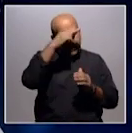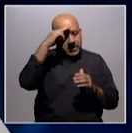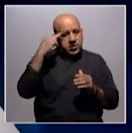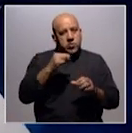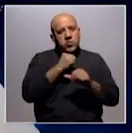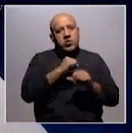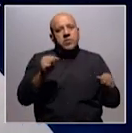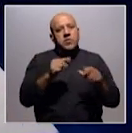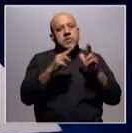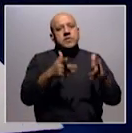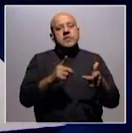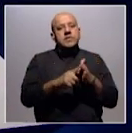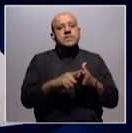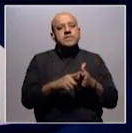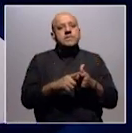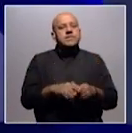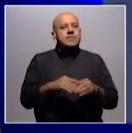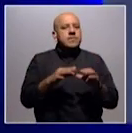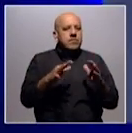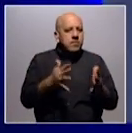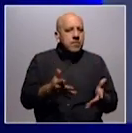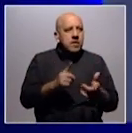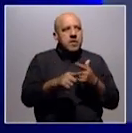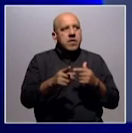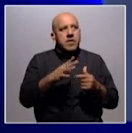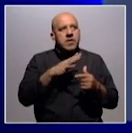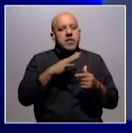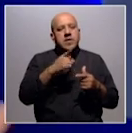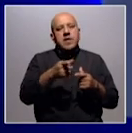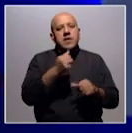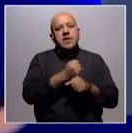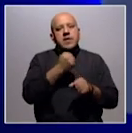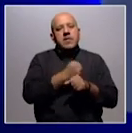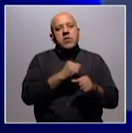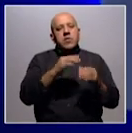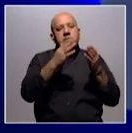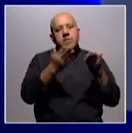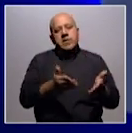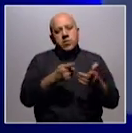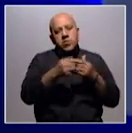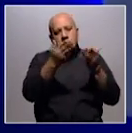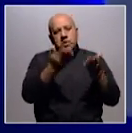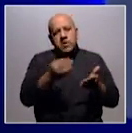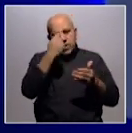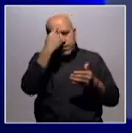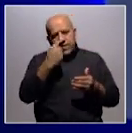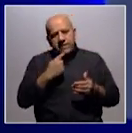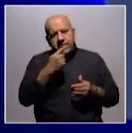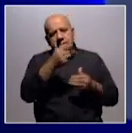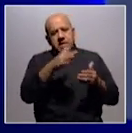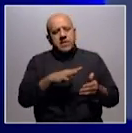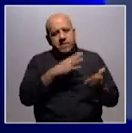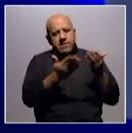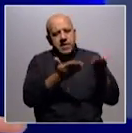decir qué espacio hay de trabajo para un académico para alguien de su perfil es momento de balance